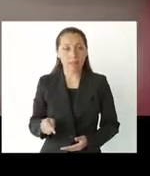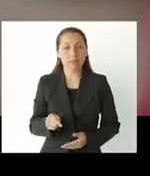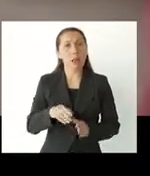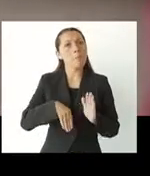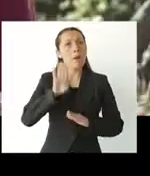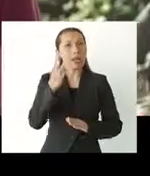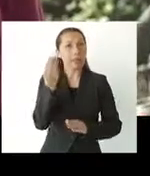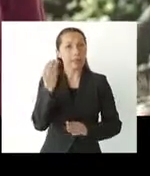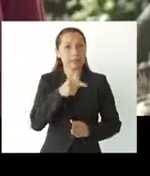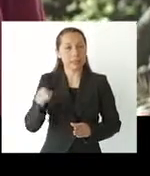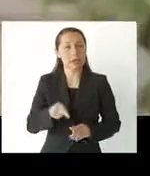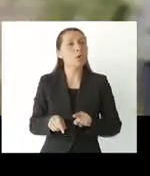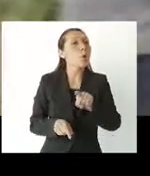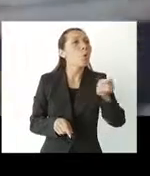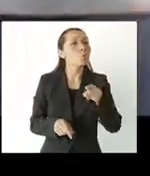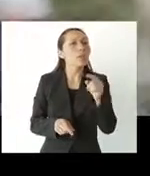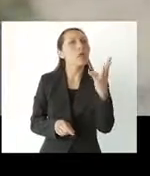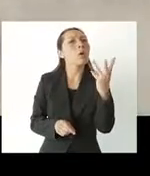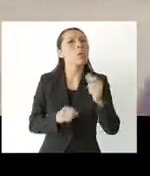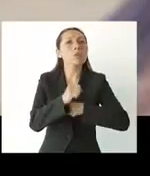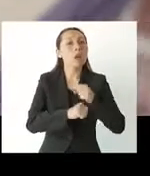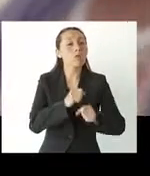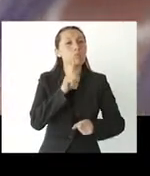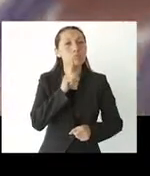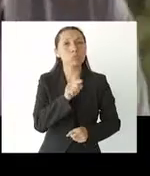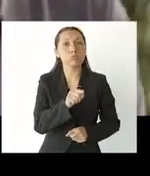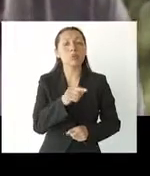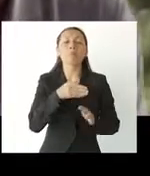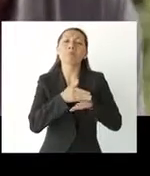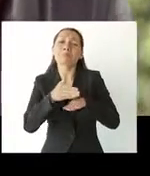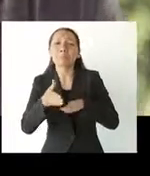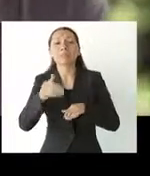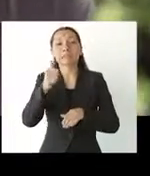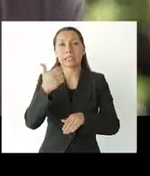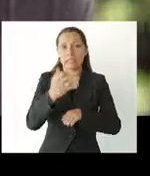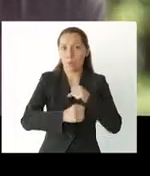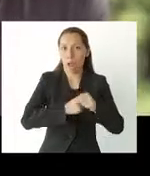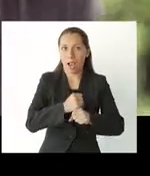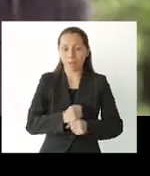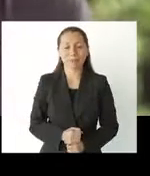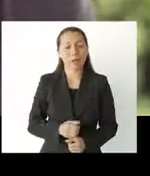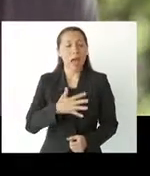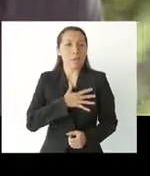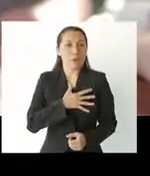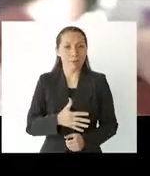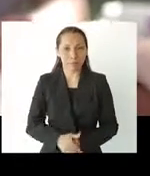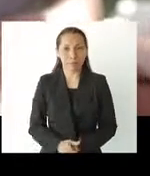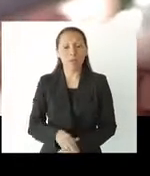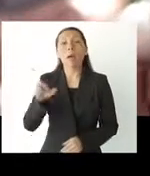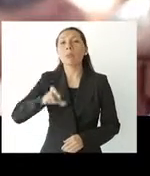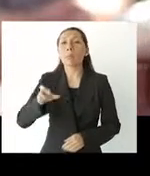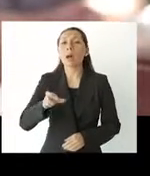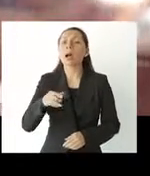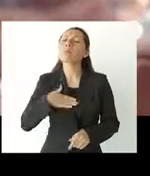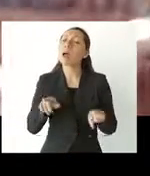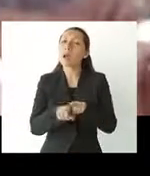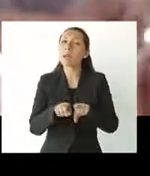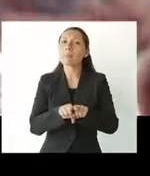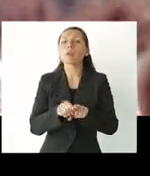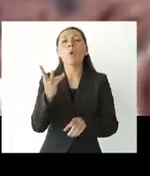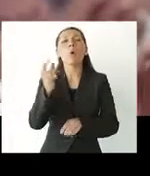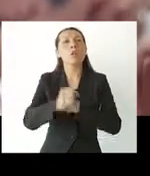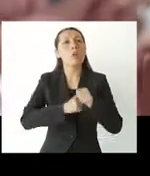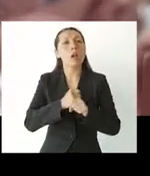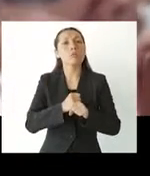semanas. Más de trece semanas. ¿Y ustedes cuántos años tienen? Pasadito los sesenta y cinco, mi amor. Papá, mi